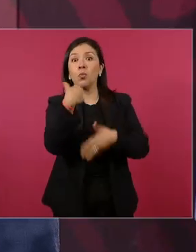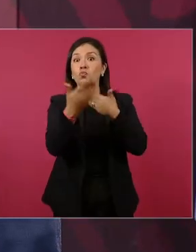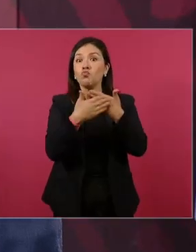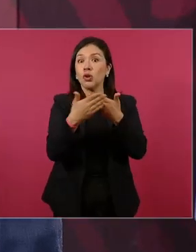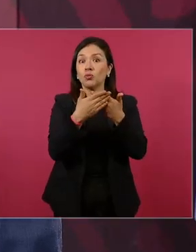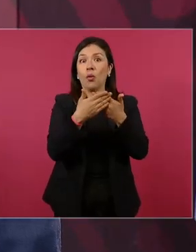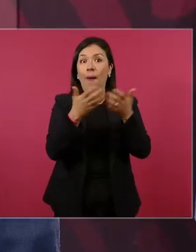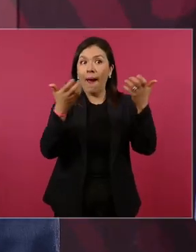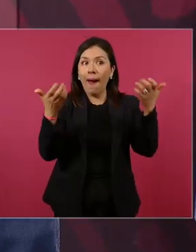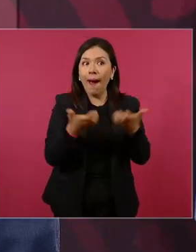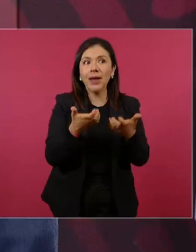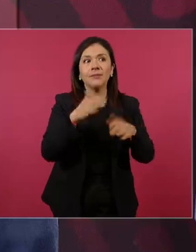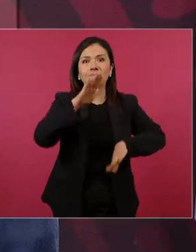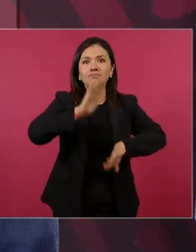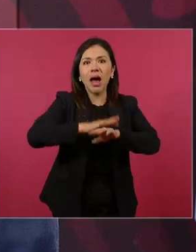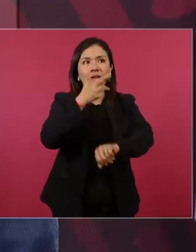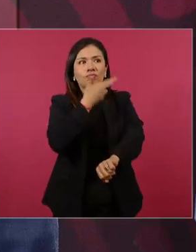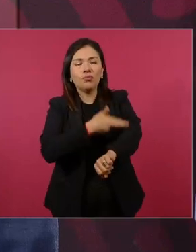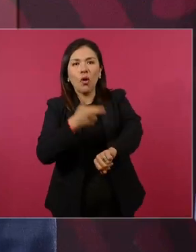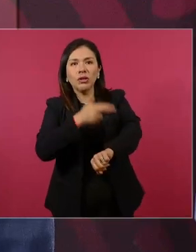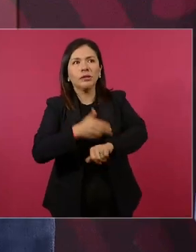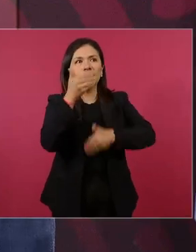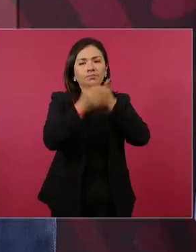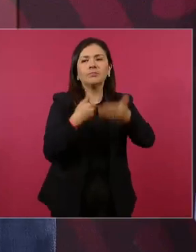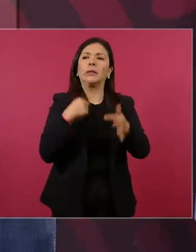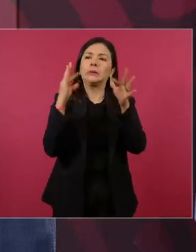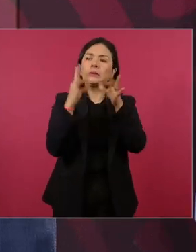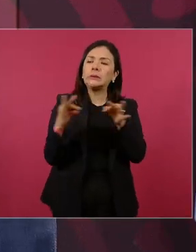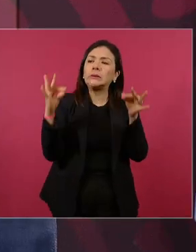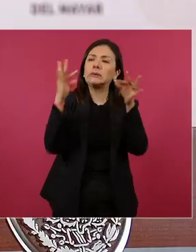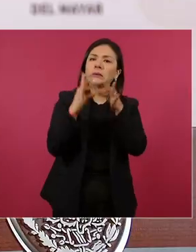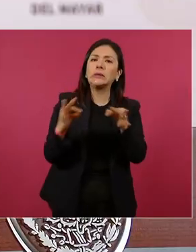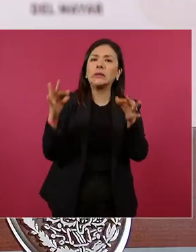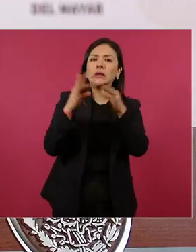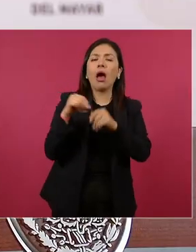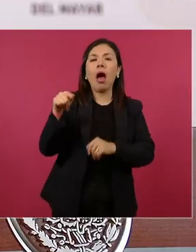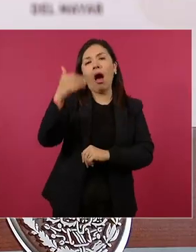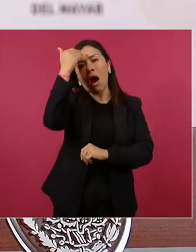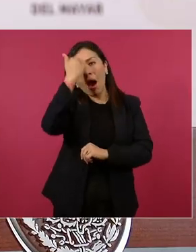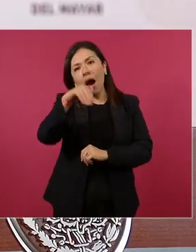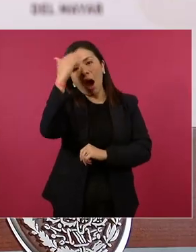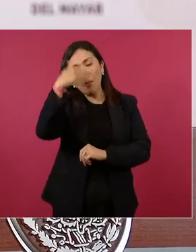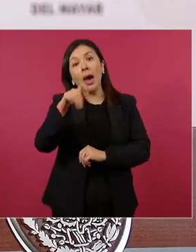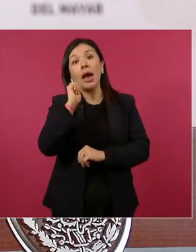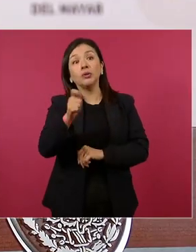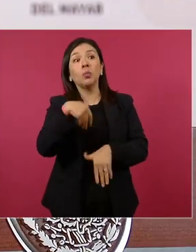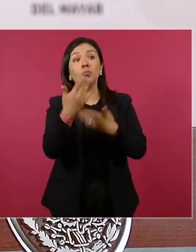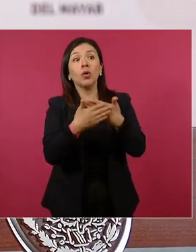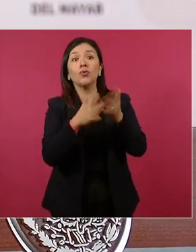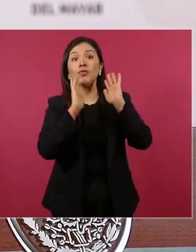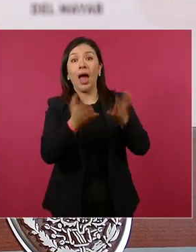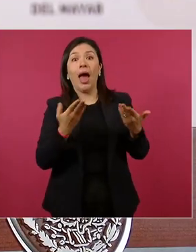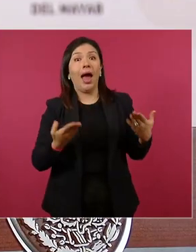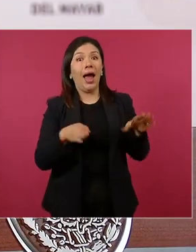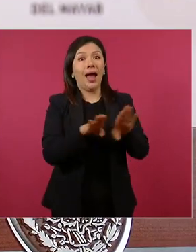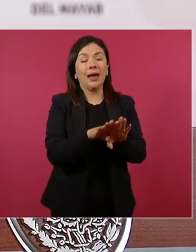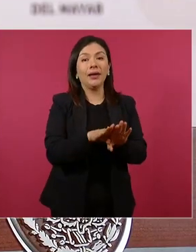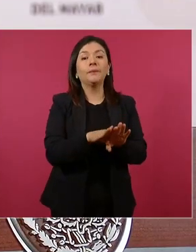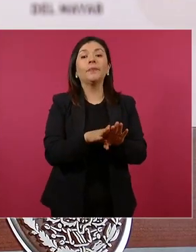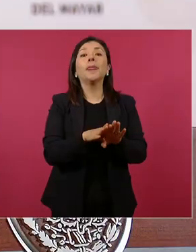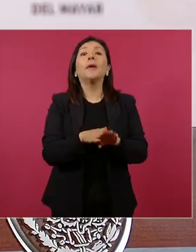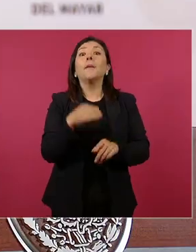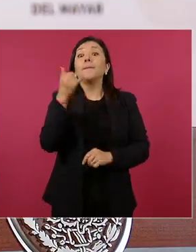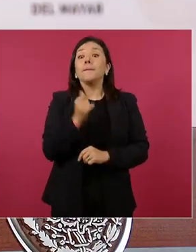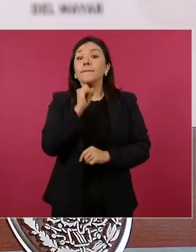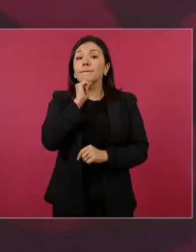proceso, lo que va a concluirse y también